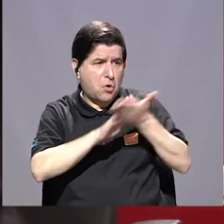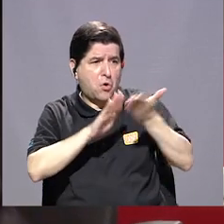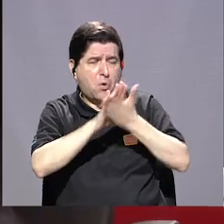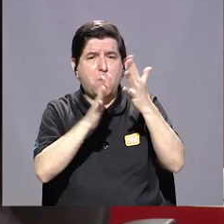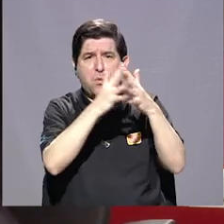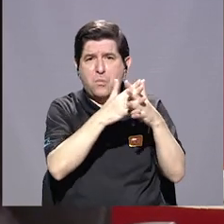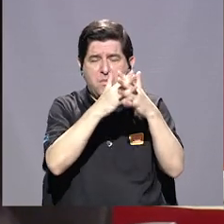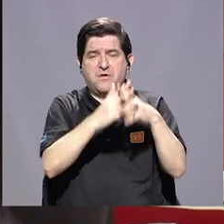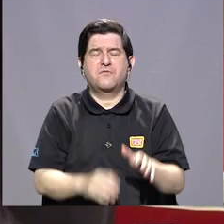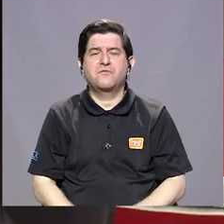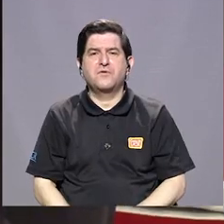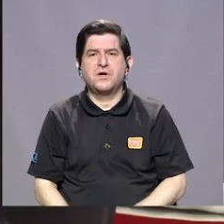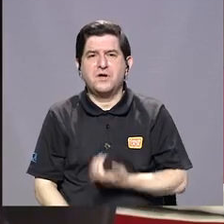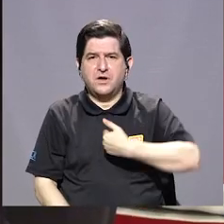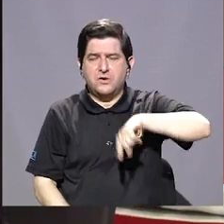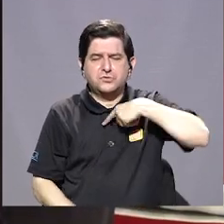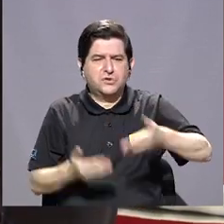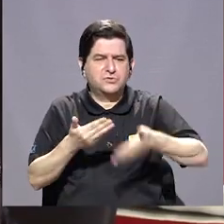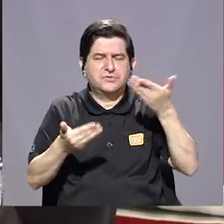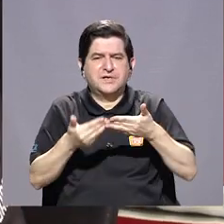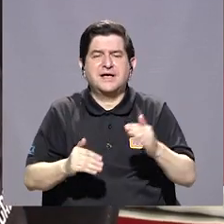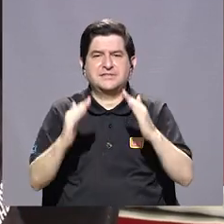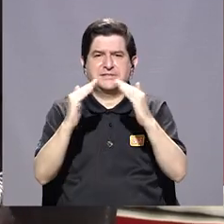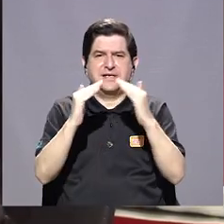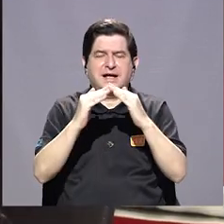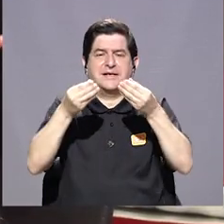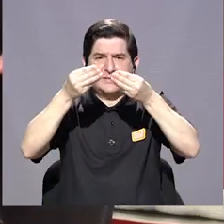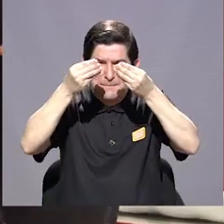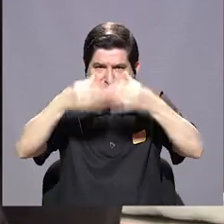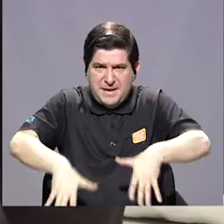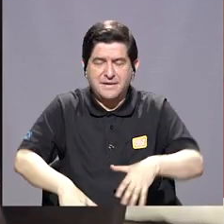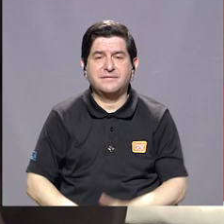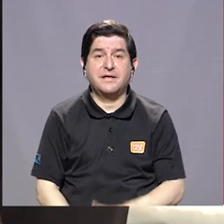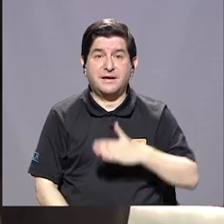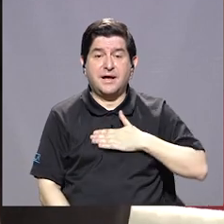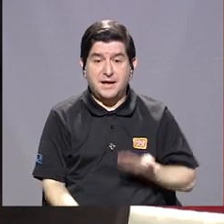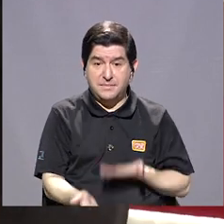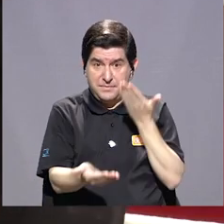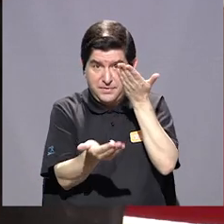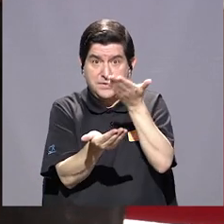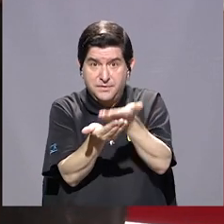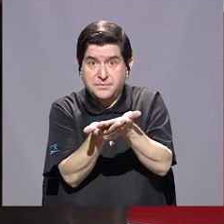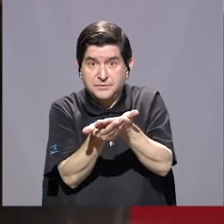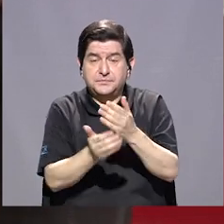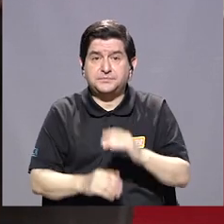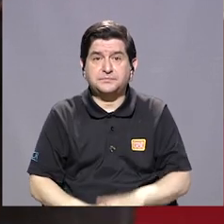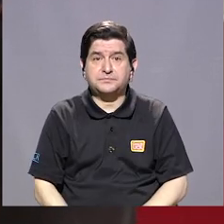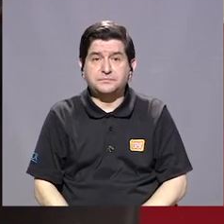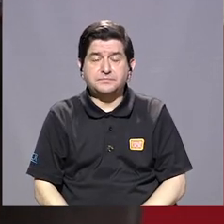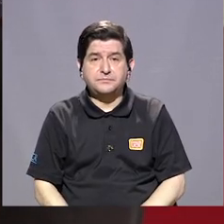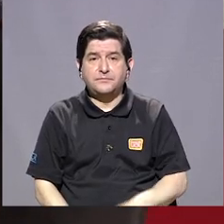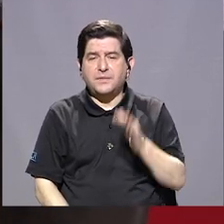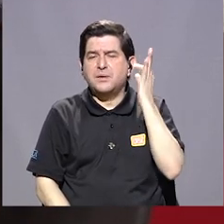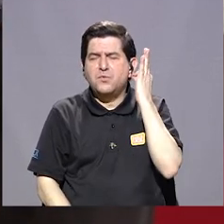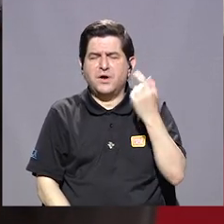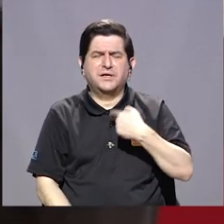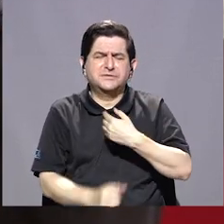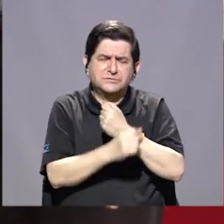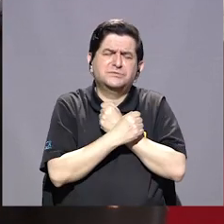porque nosotros estuvimos a punto de perder la casa y a mí se me ofreció unas señoras que quiero